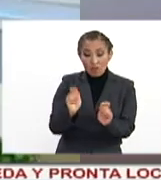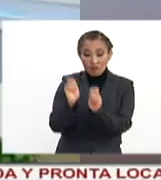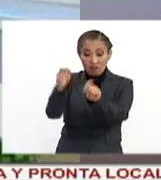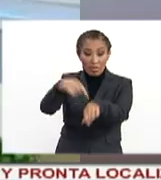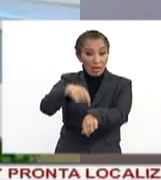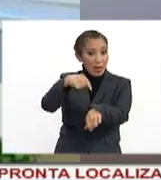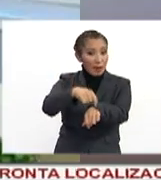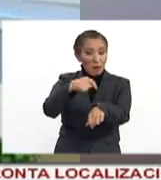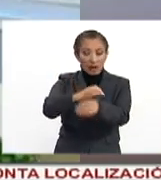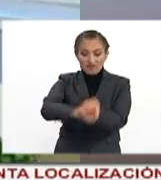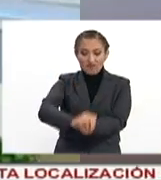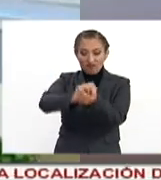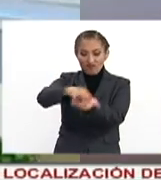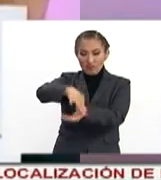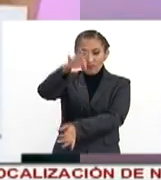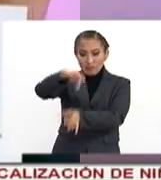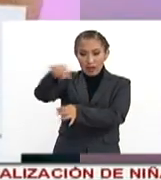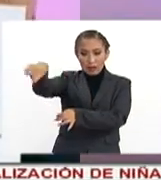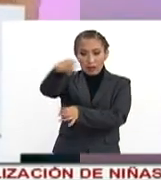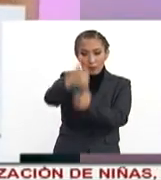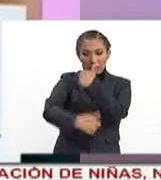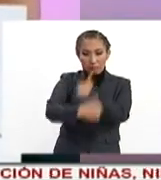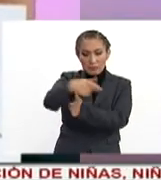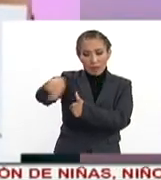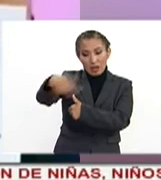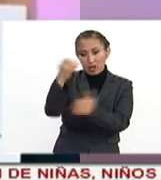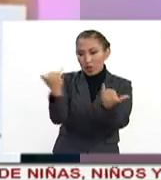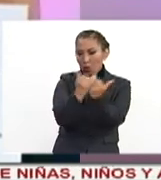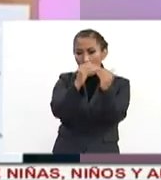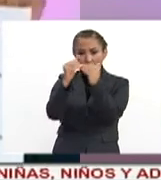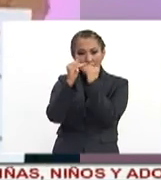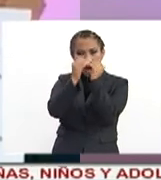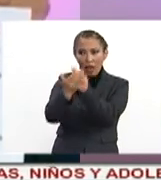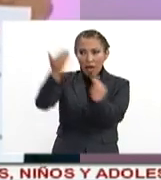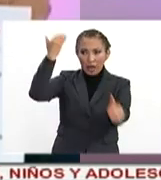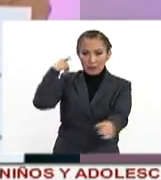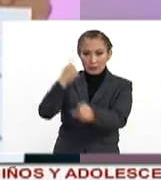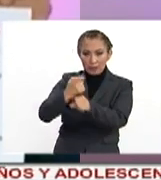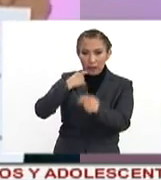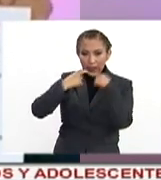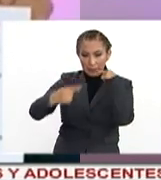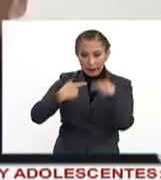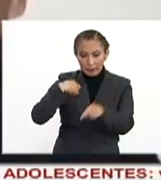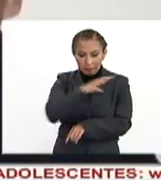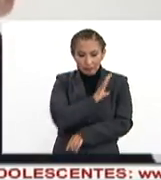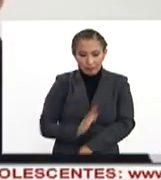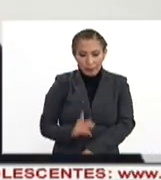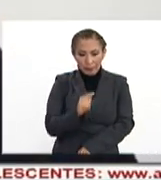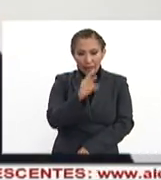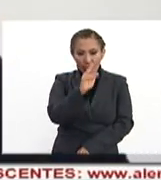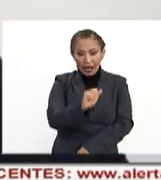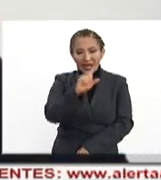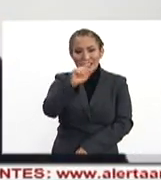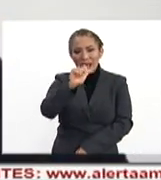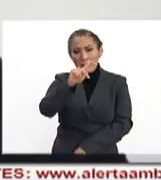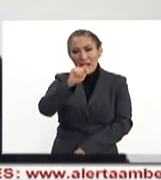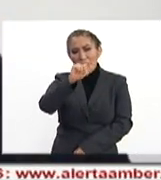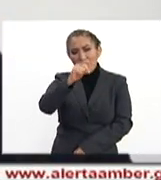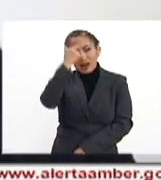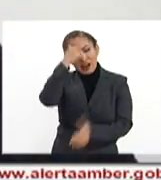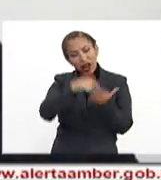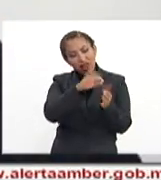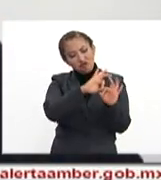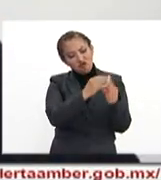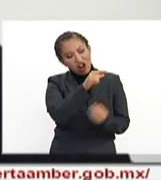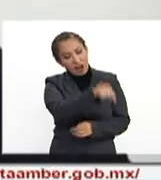de tiempos y el sorteo de las participaciones serán iguales que en el primer debate. El candidato del PRD, Juan Cepeda, consideró